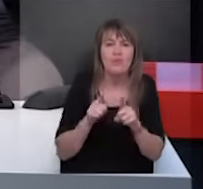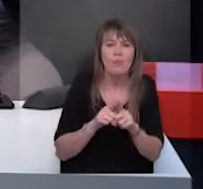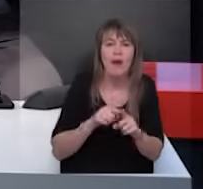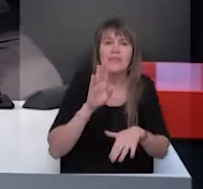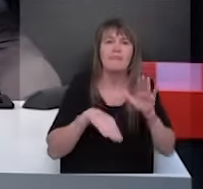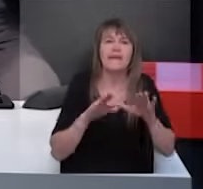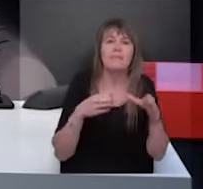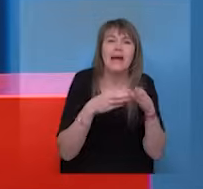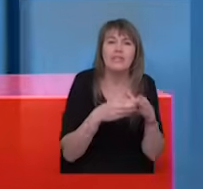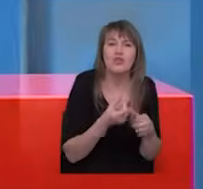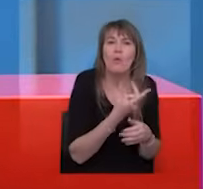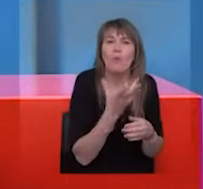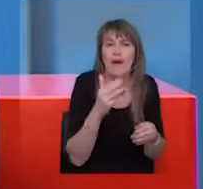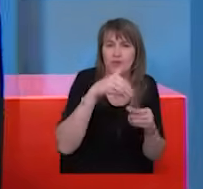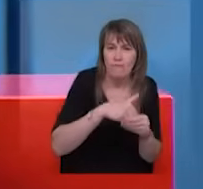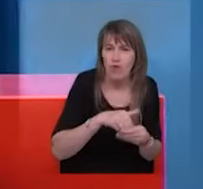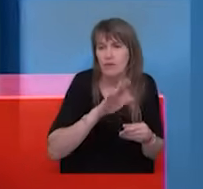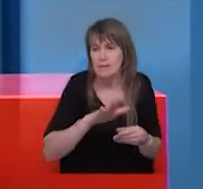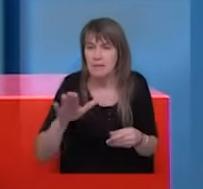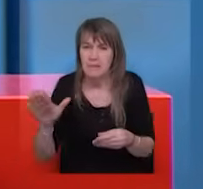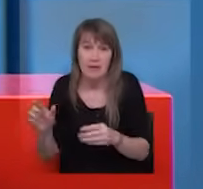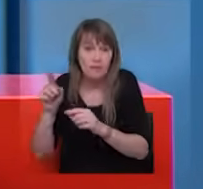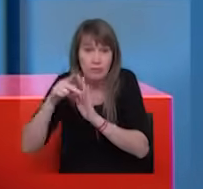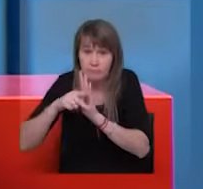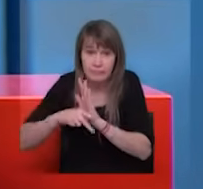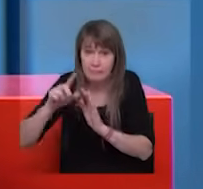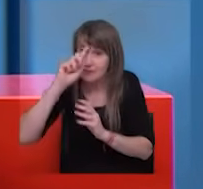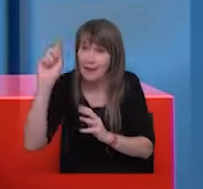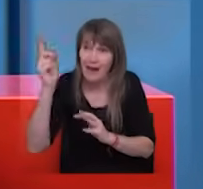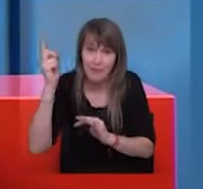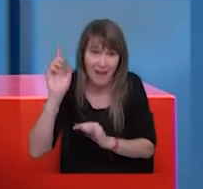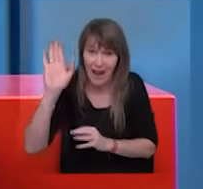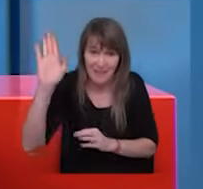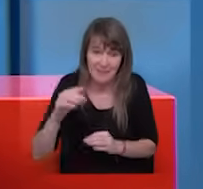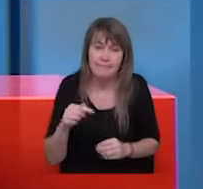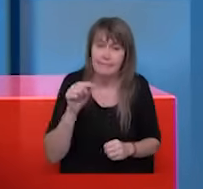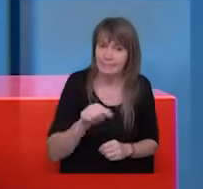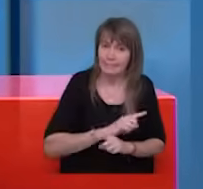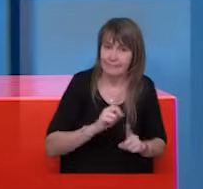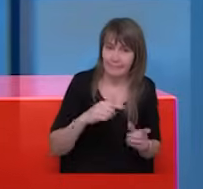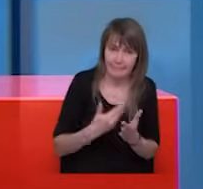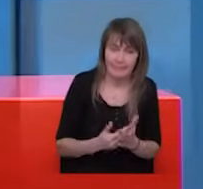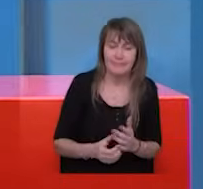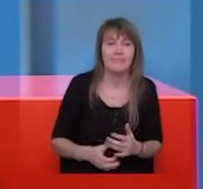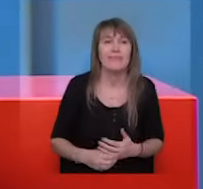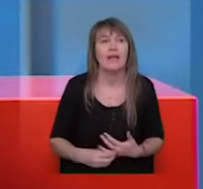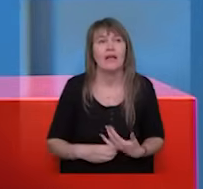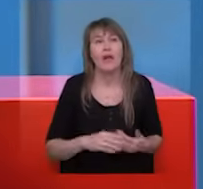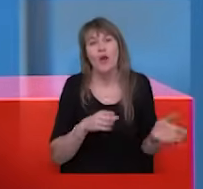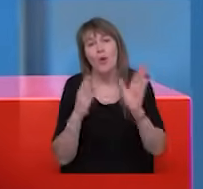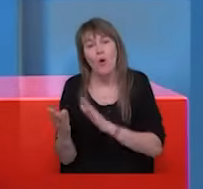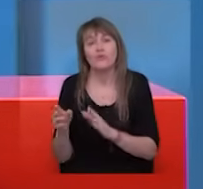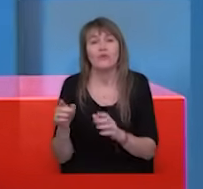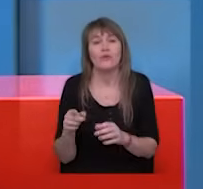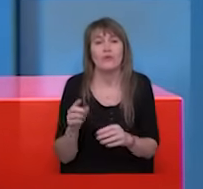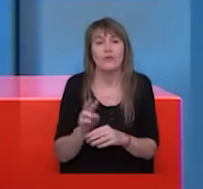de cada partido Esa es la norma nosotros seguimos atrasados en ese punto el segundo aspecto es controlar